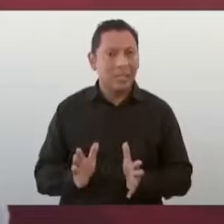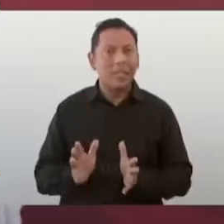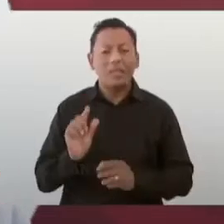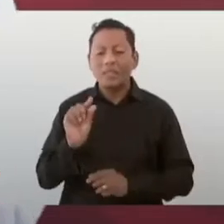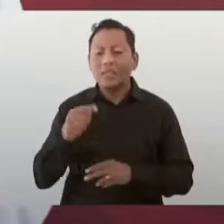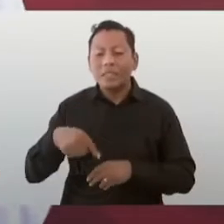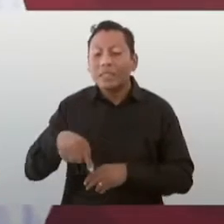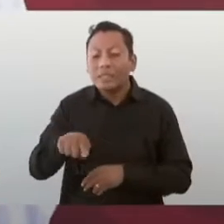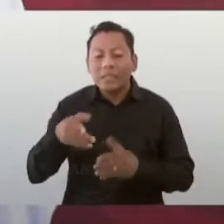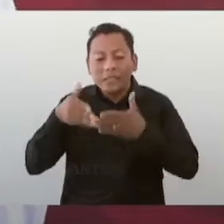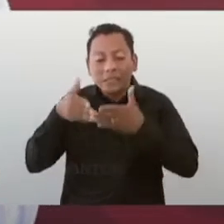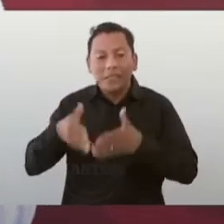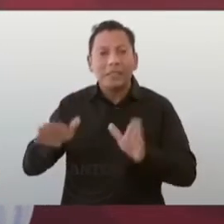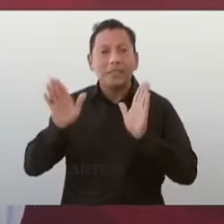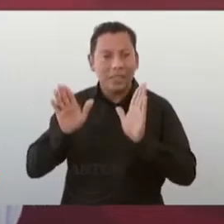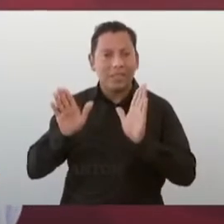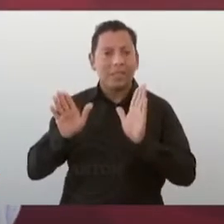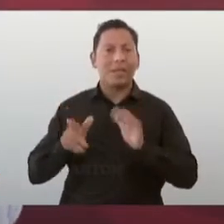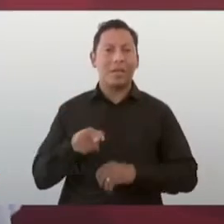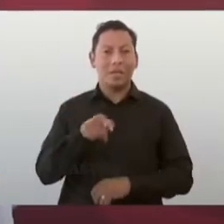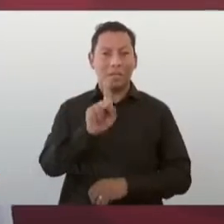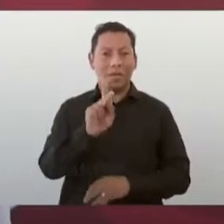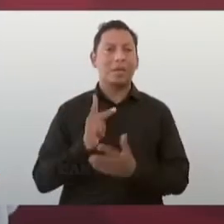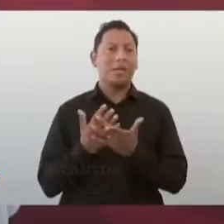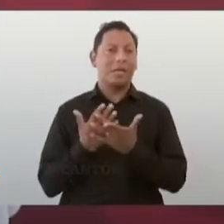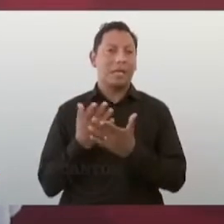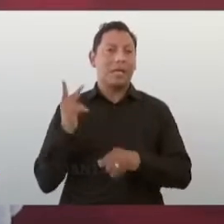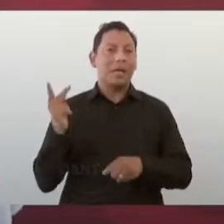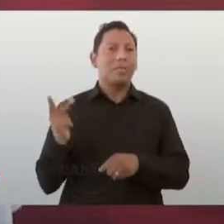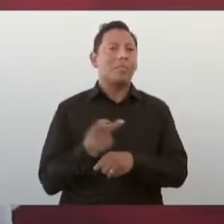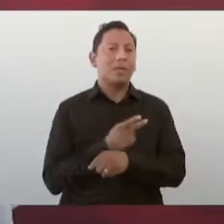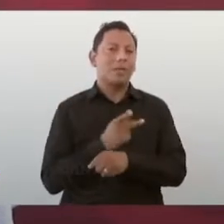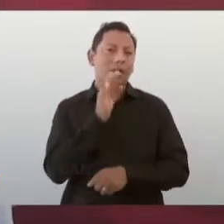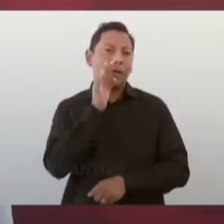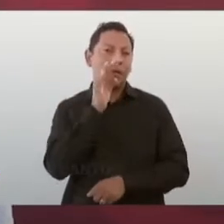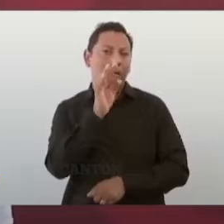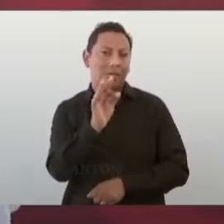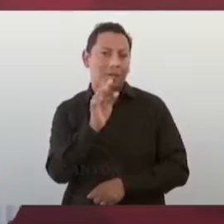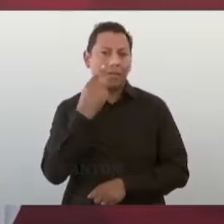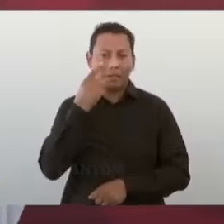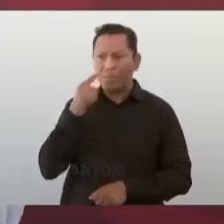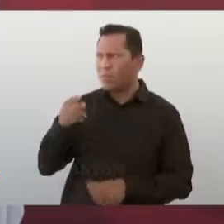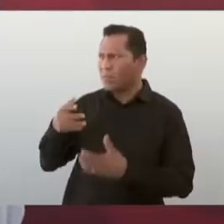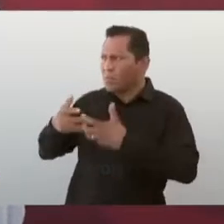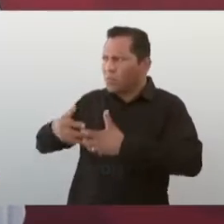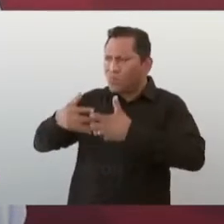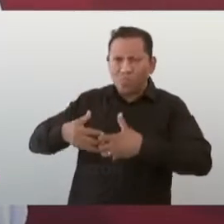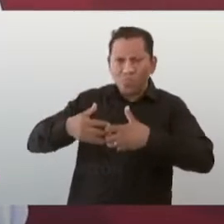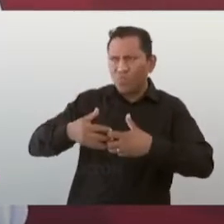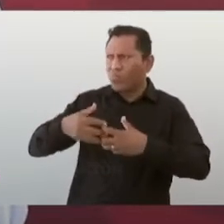Inaugurar la refinería, pero ¿qué sucede en todas estas obras?